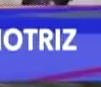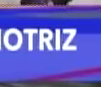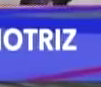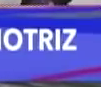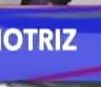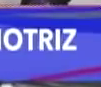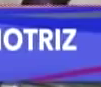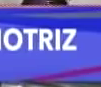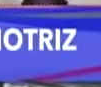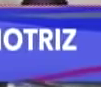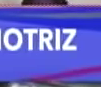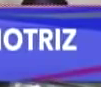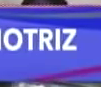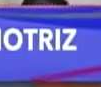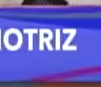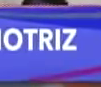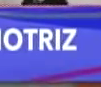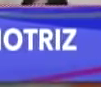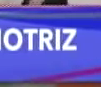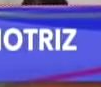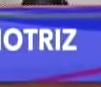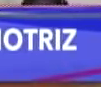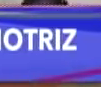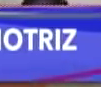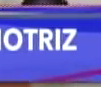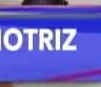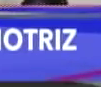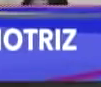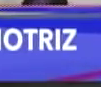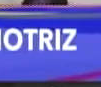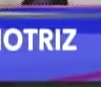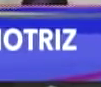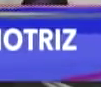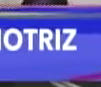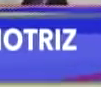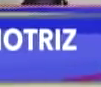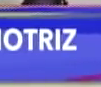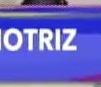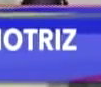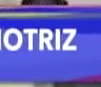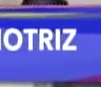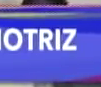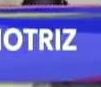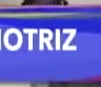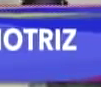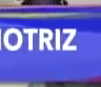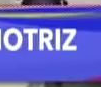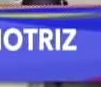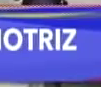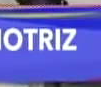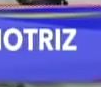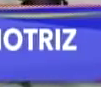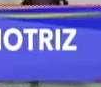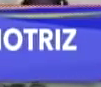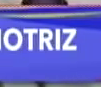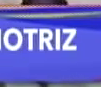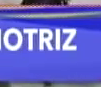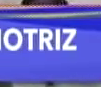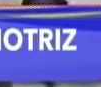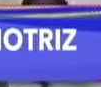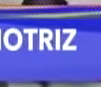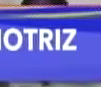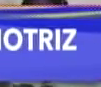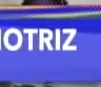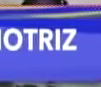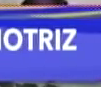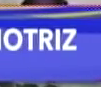26 de agosto del año 2011, y en sus primeros 5 años de existencia logramos ensamblar 60.000 unidades, lo